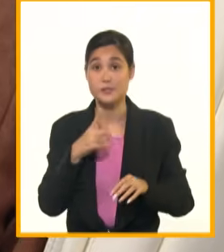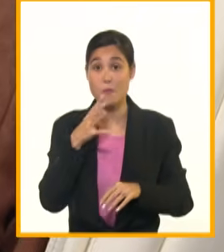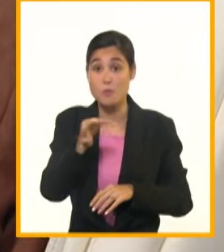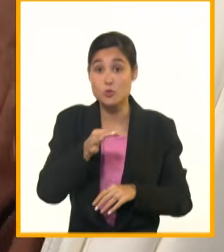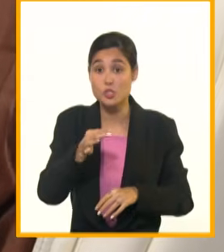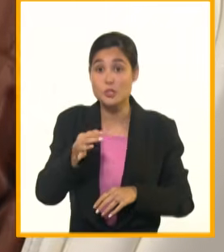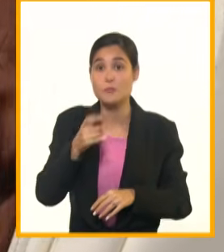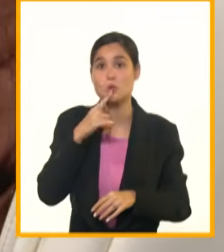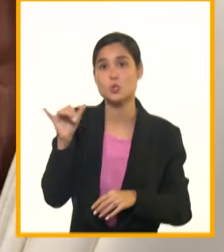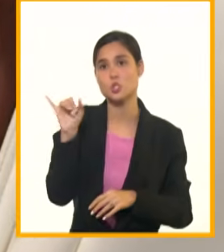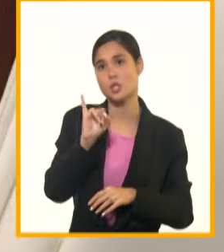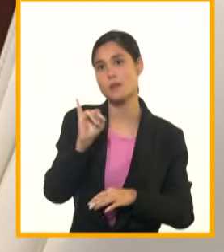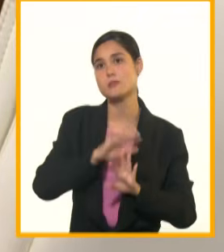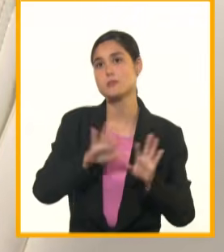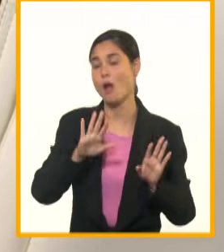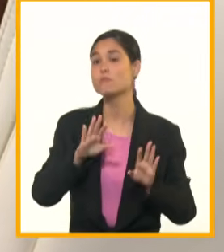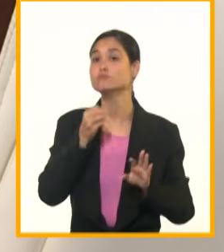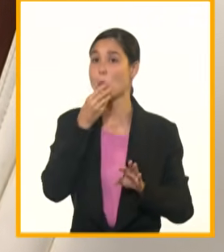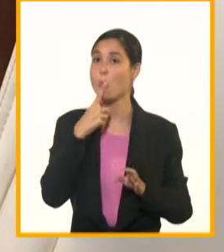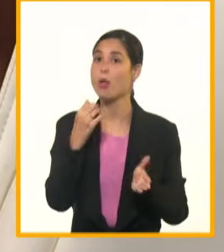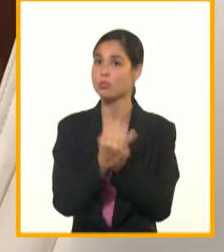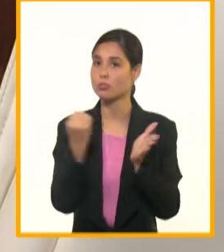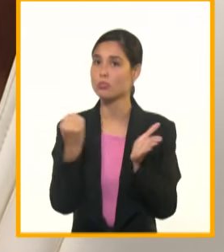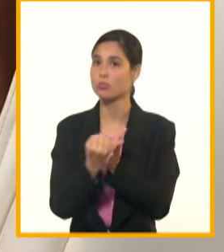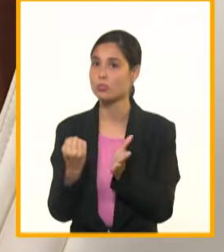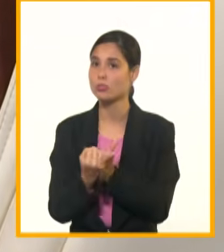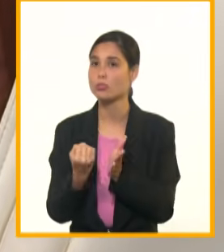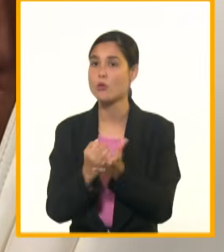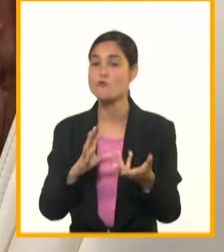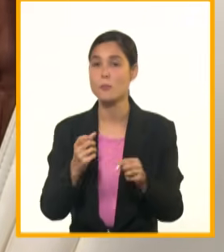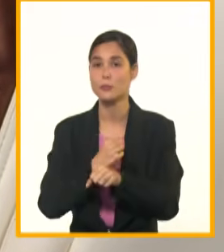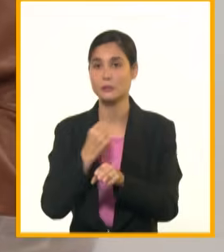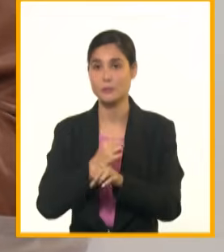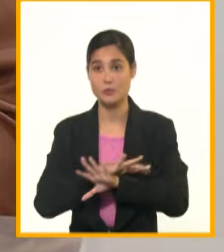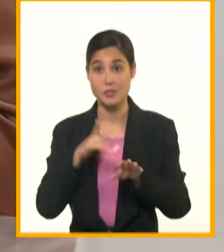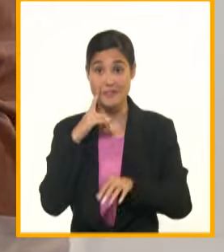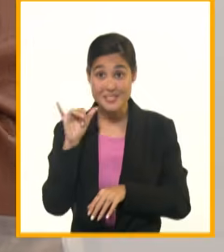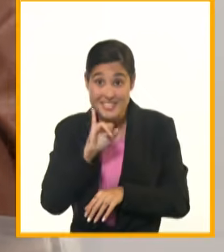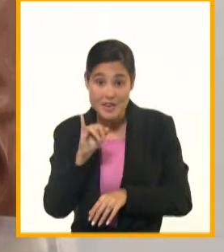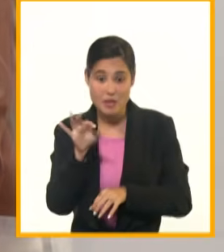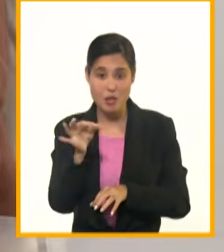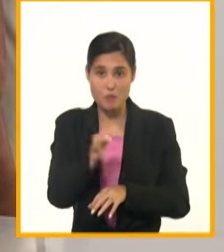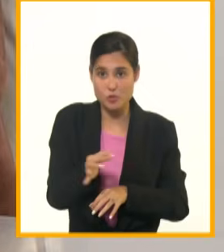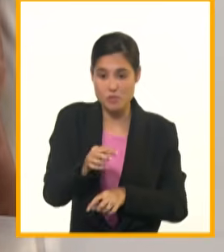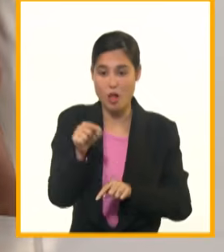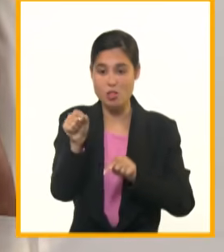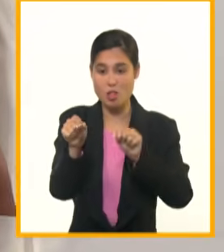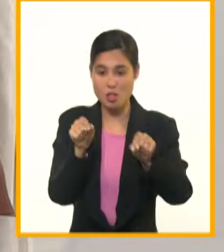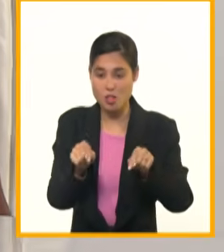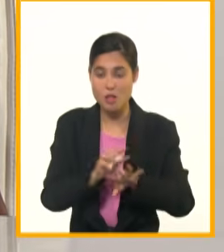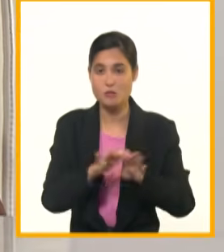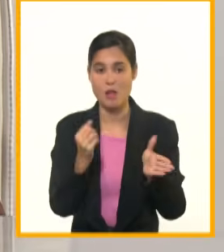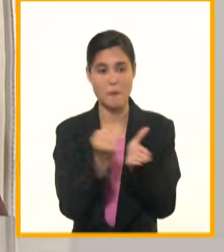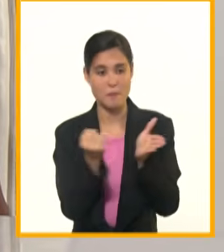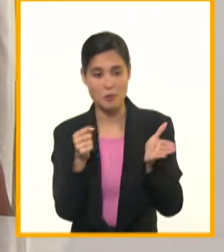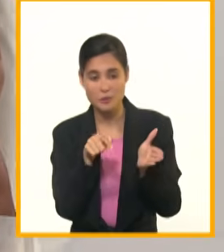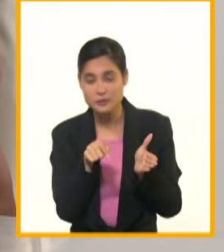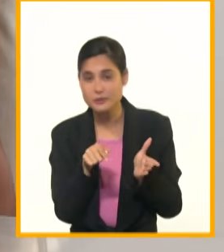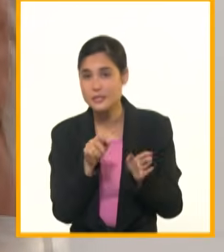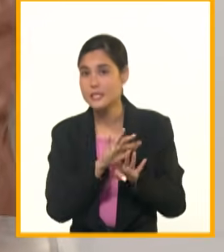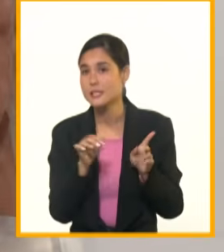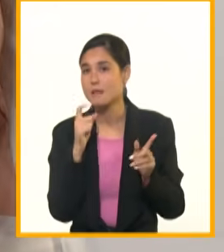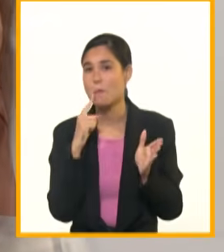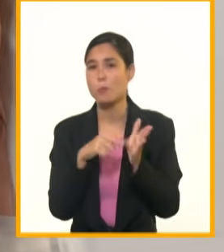económicos. Esos 6 municipios, esa aprobación de actores económicos, la prioridad tiene que ser responder